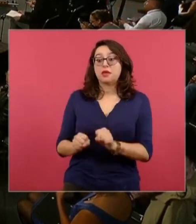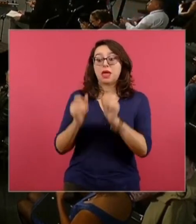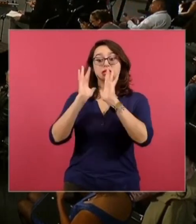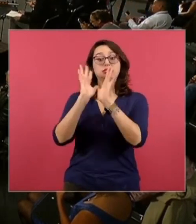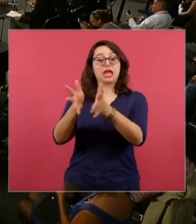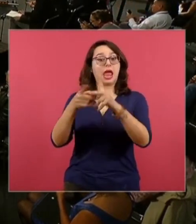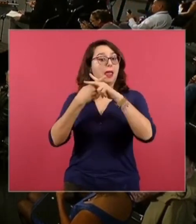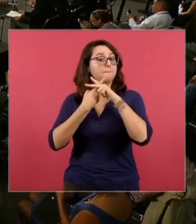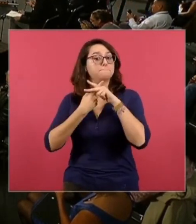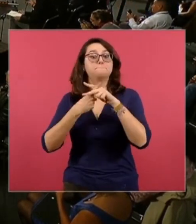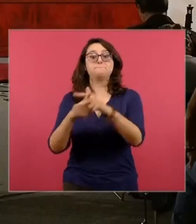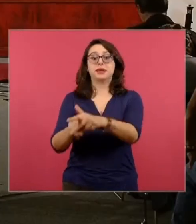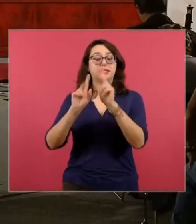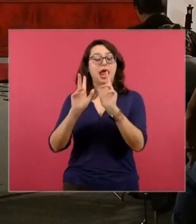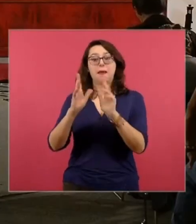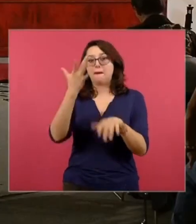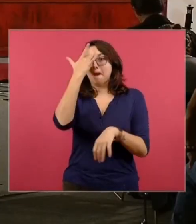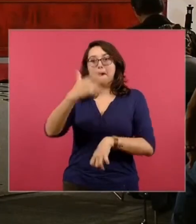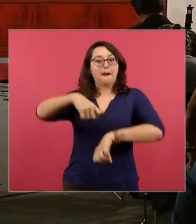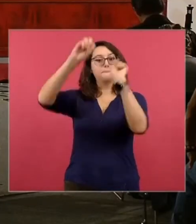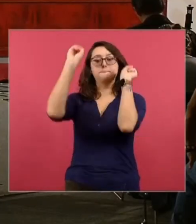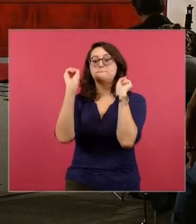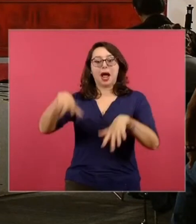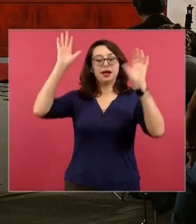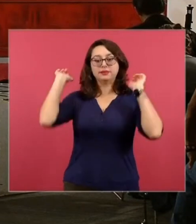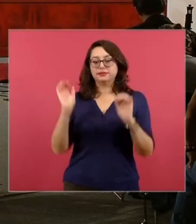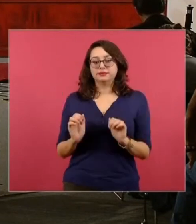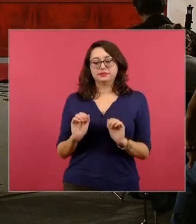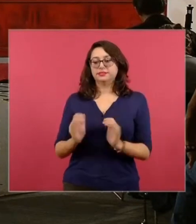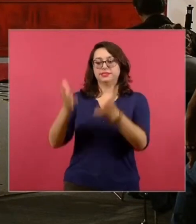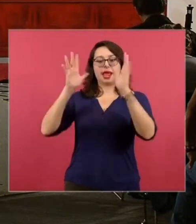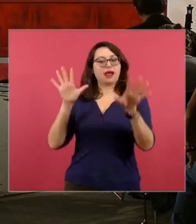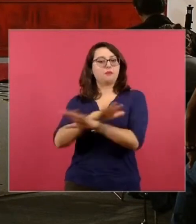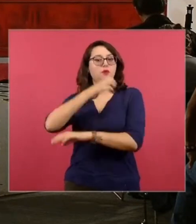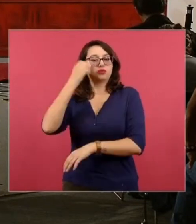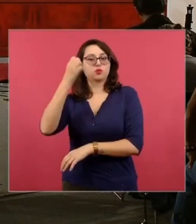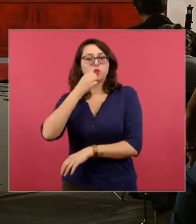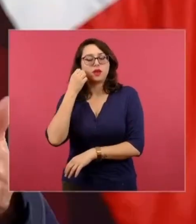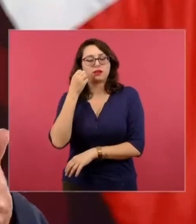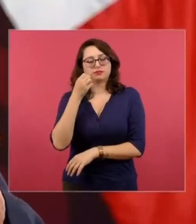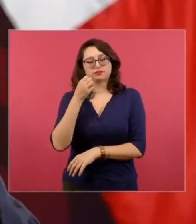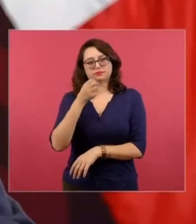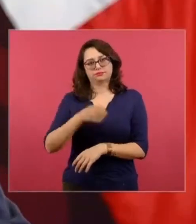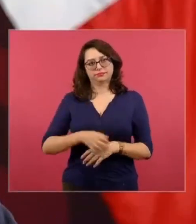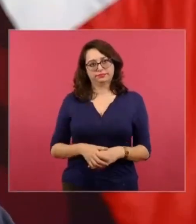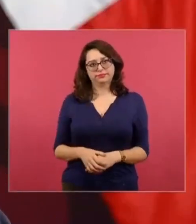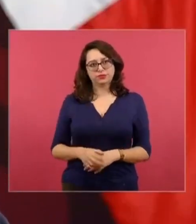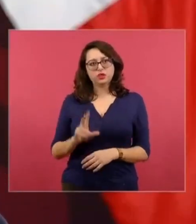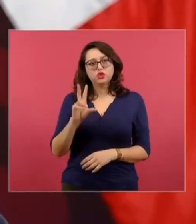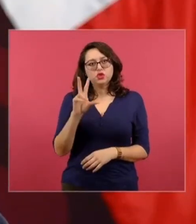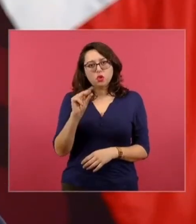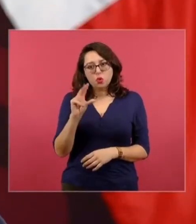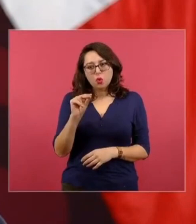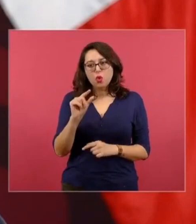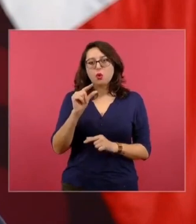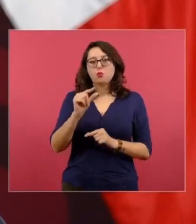de agosto y que automáticamente la escuela es otra. No, vamos a hacer un cambio paulatino donde los